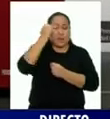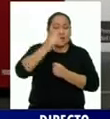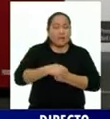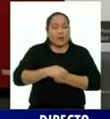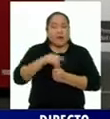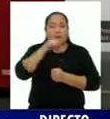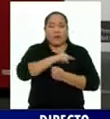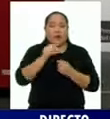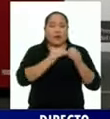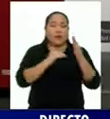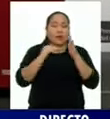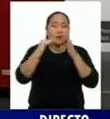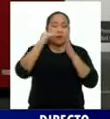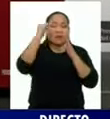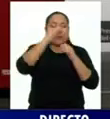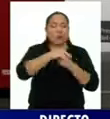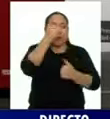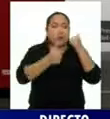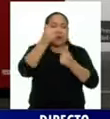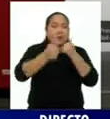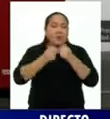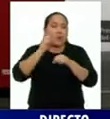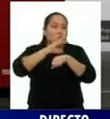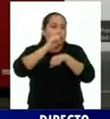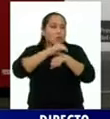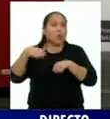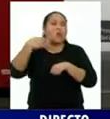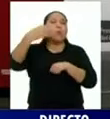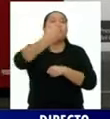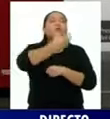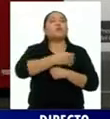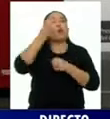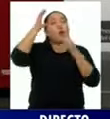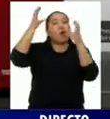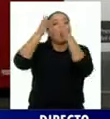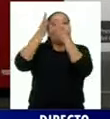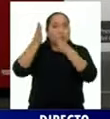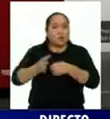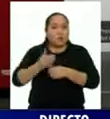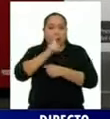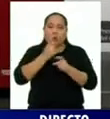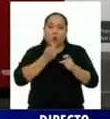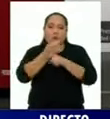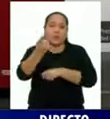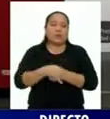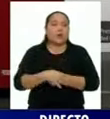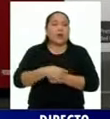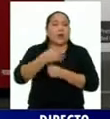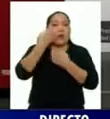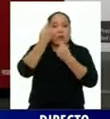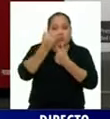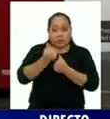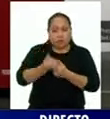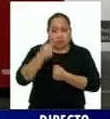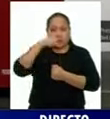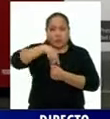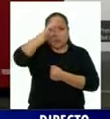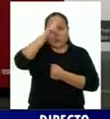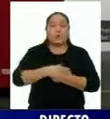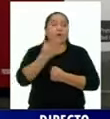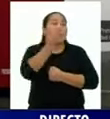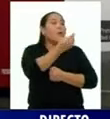crecimiento? ¿Y qué consejo en todo caso le daría a los próximos congresistas para que no afectar las cuentas fiscales del Perú? Y para el